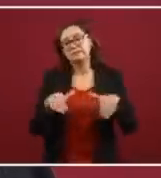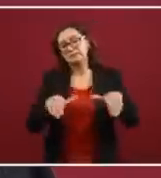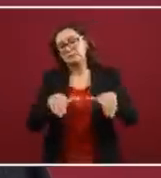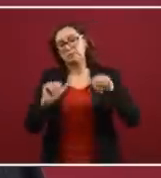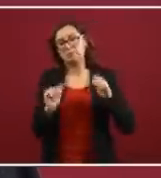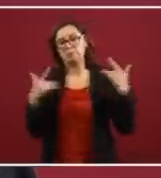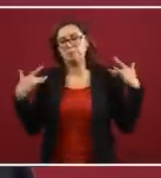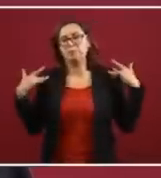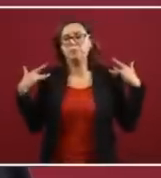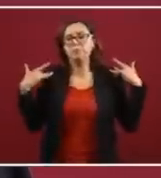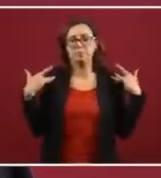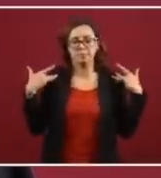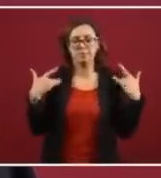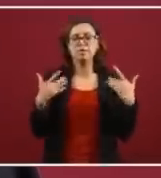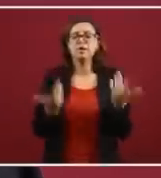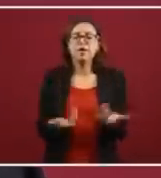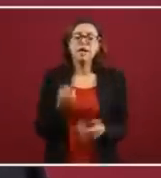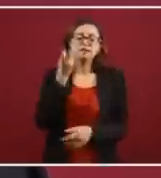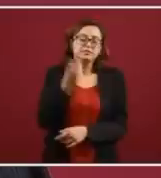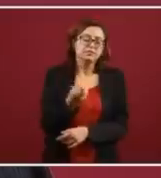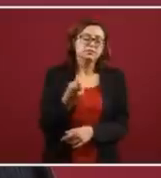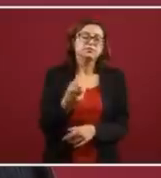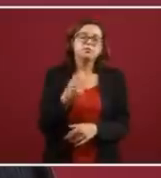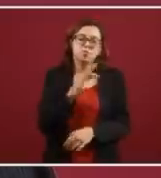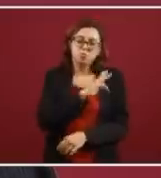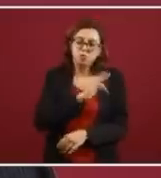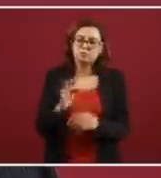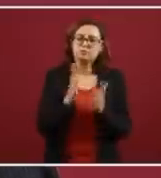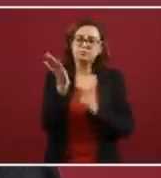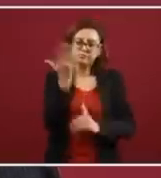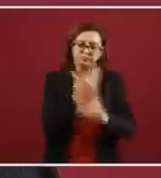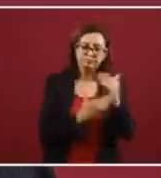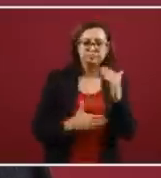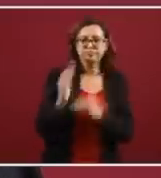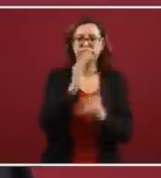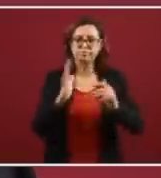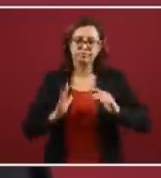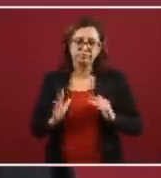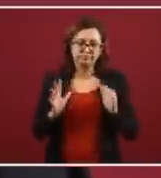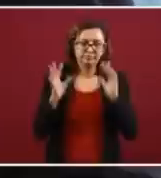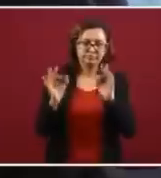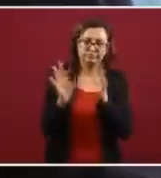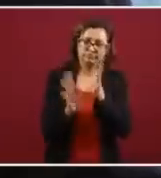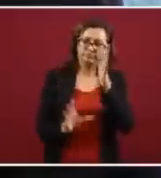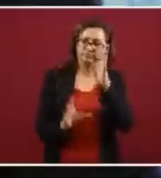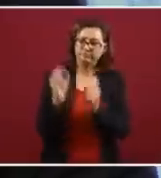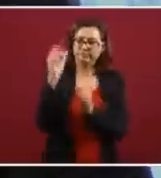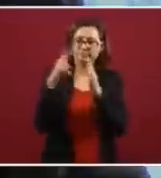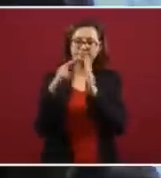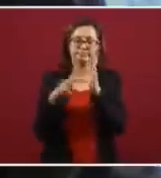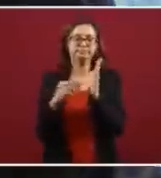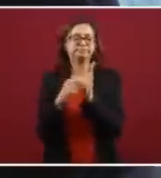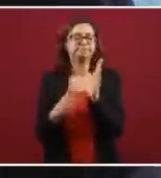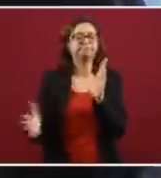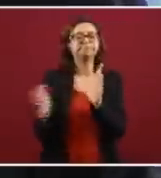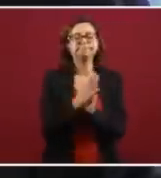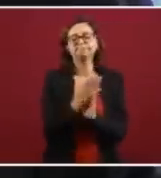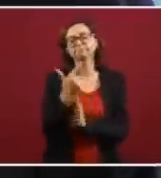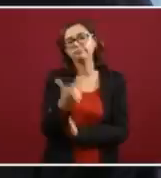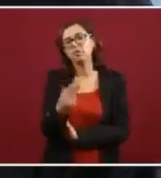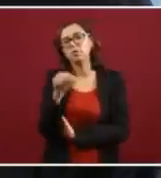premisa, logramos sacar adelante la creación constitucional y reglamentaria de la Guardia